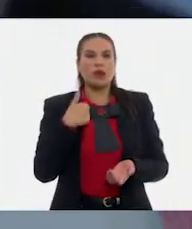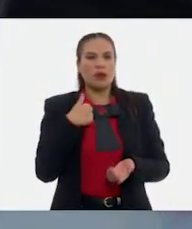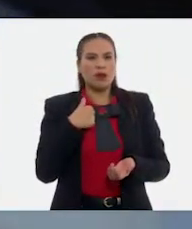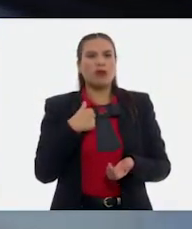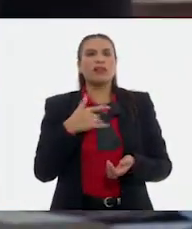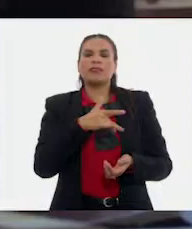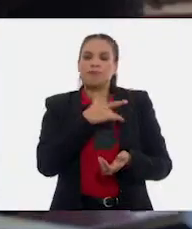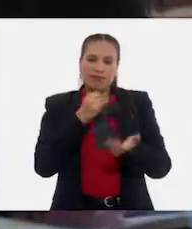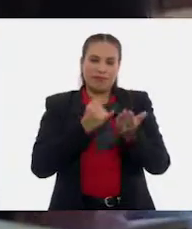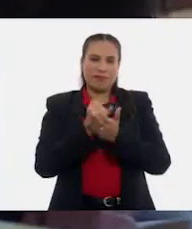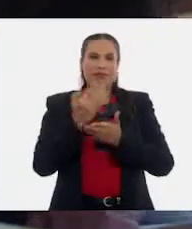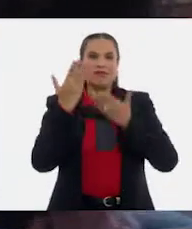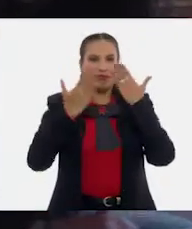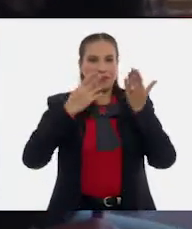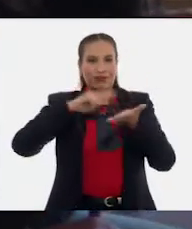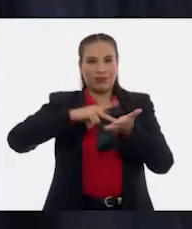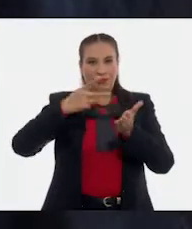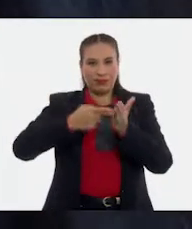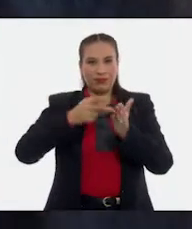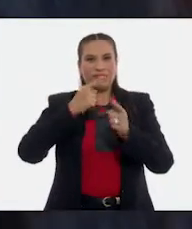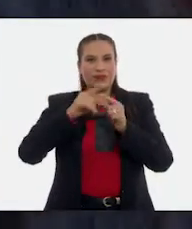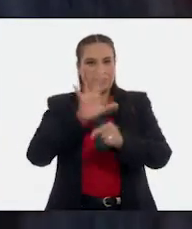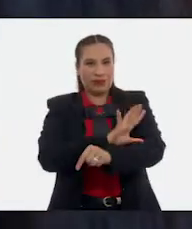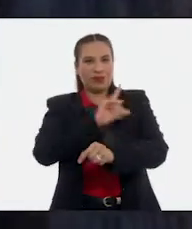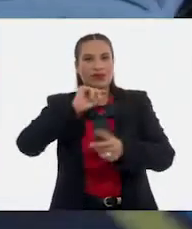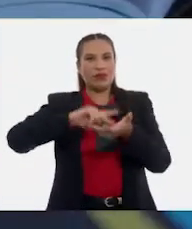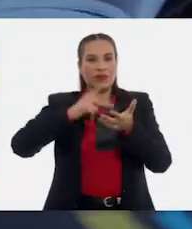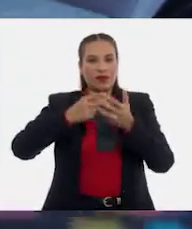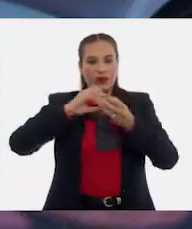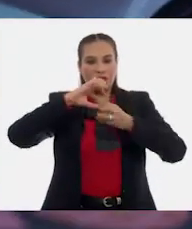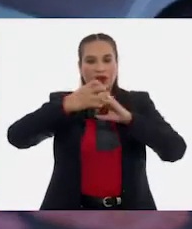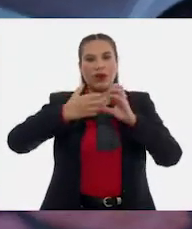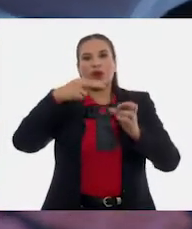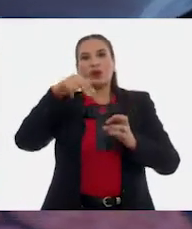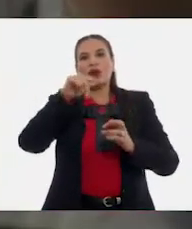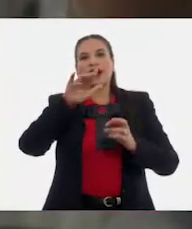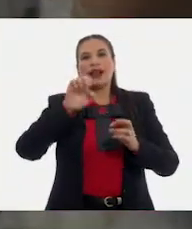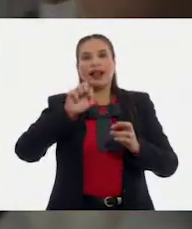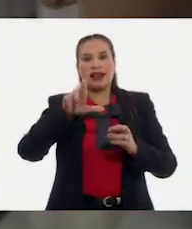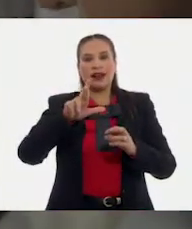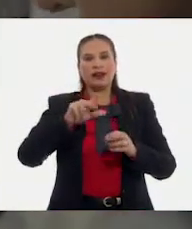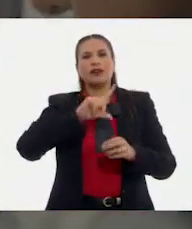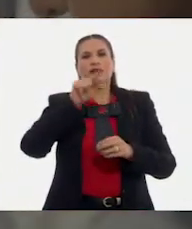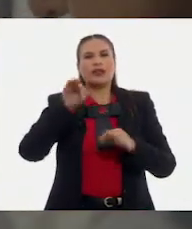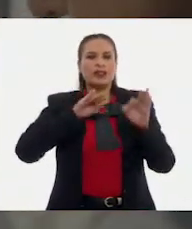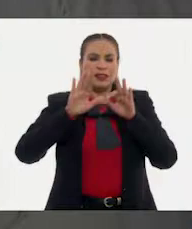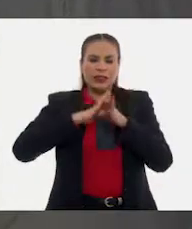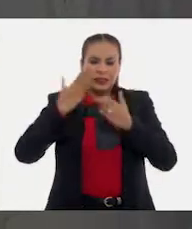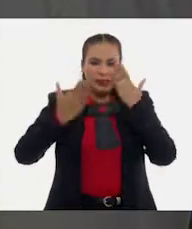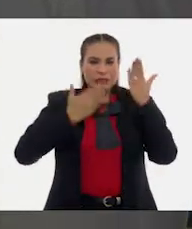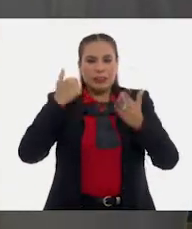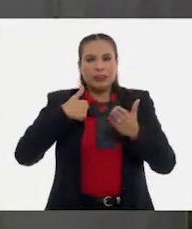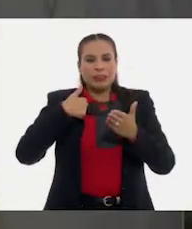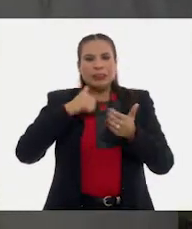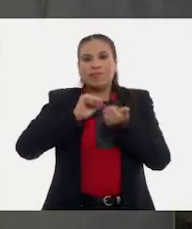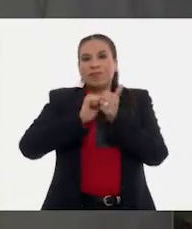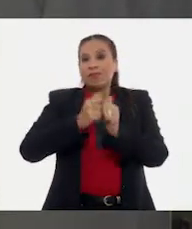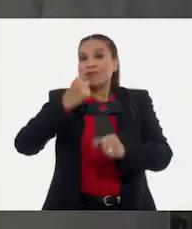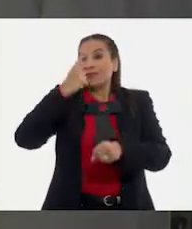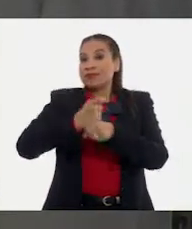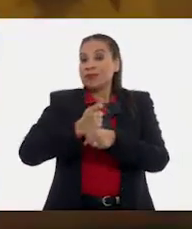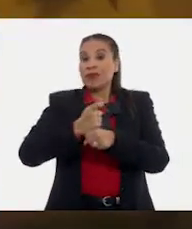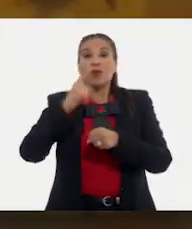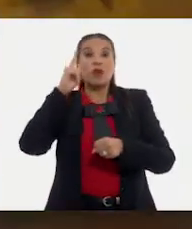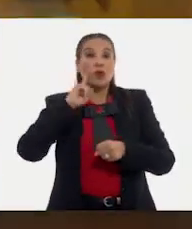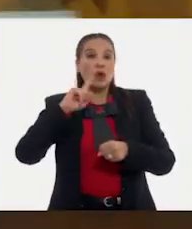decidí estudiar ingeniería en energía y después ingeniería nuclear. Todo ese trabajo y estudio me hicieron ser la